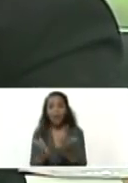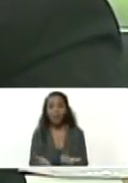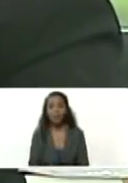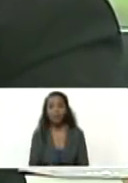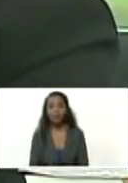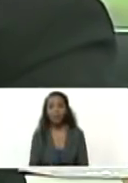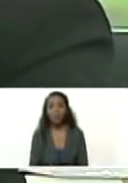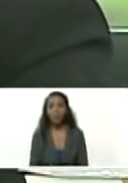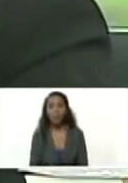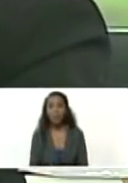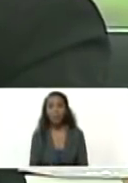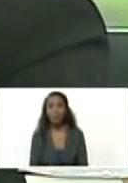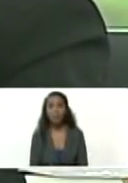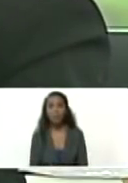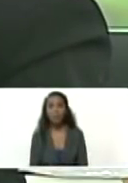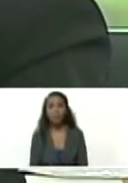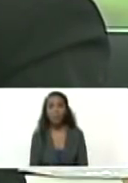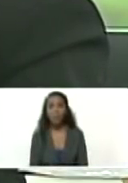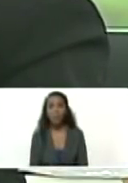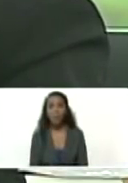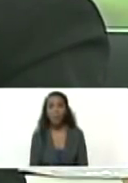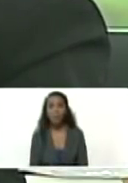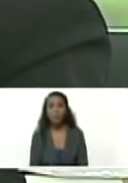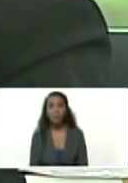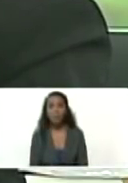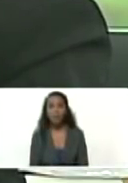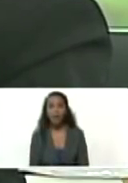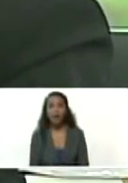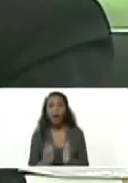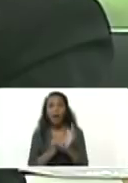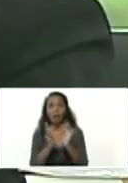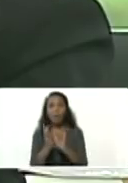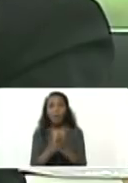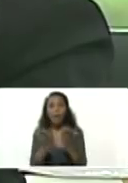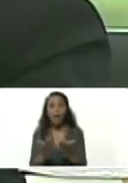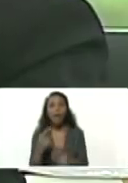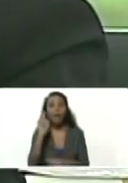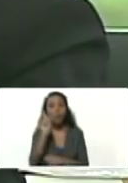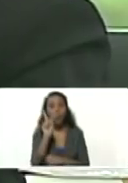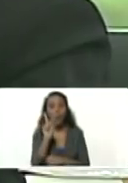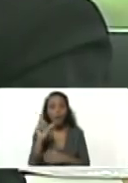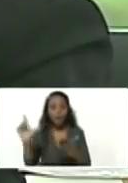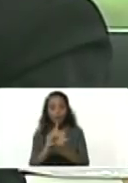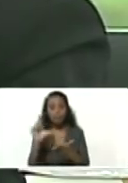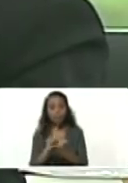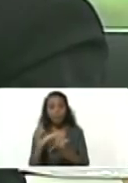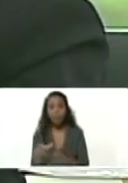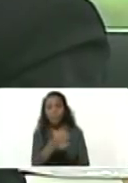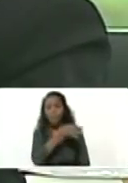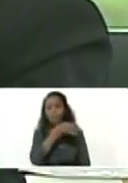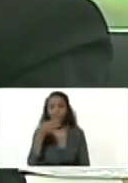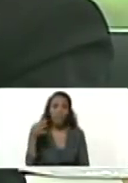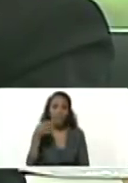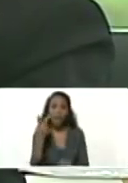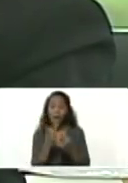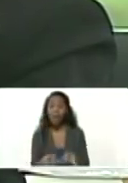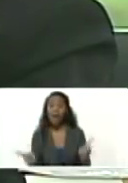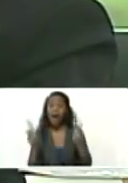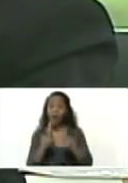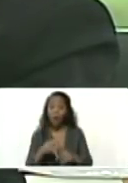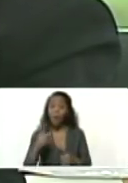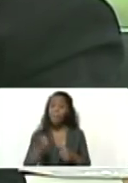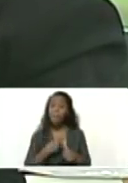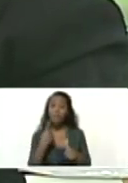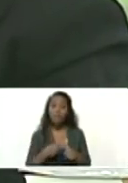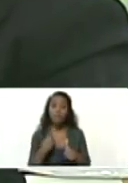Biblia es la literatura por excelencia, que ha formado valores y principios a